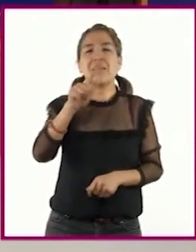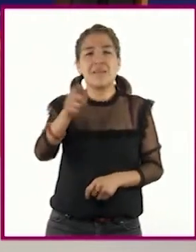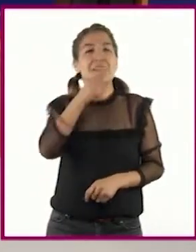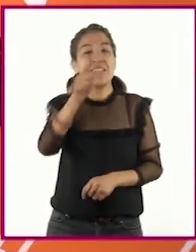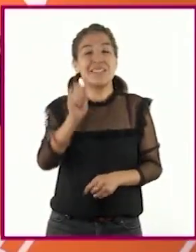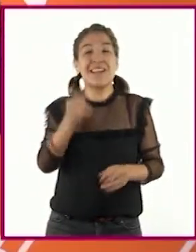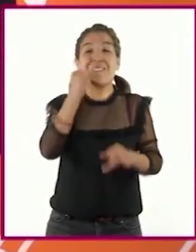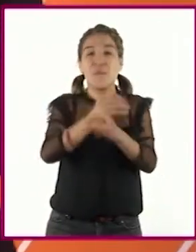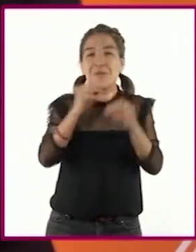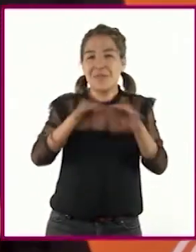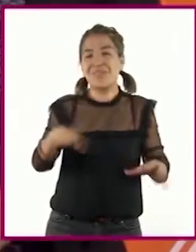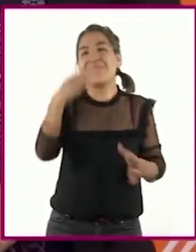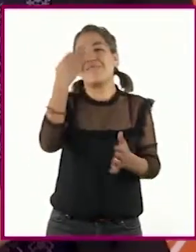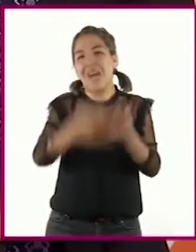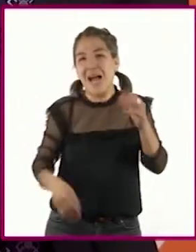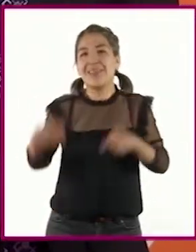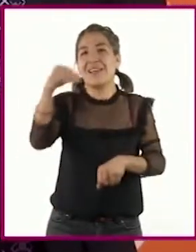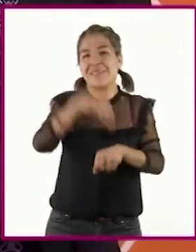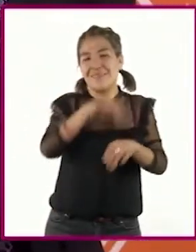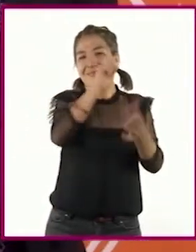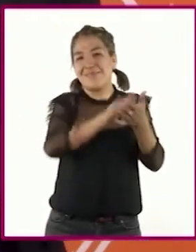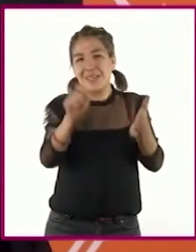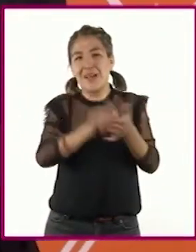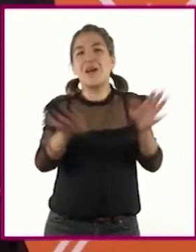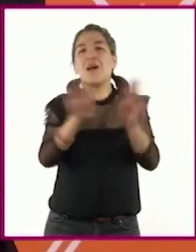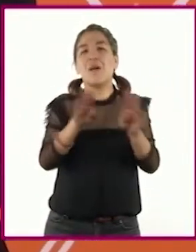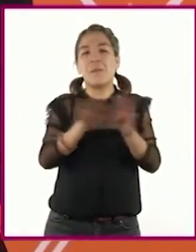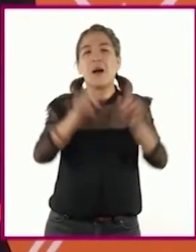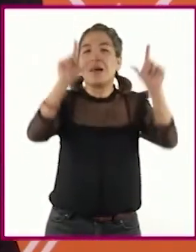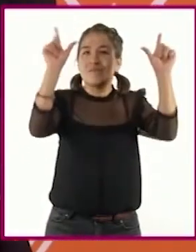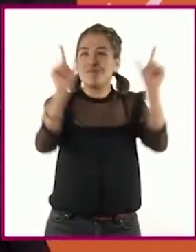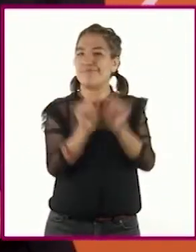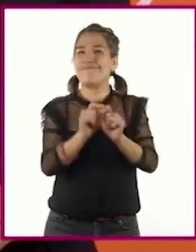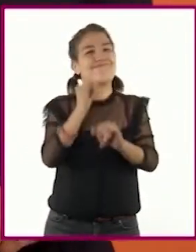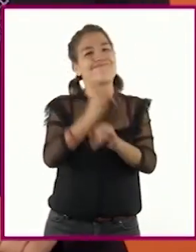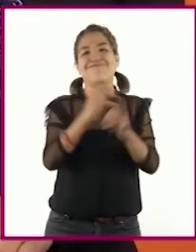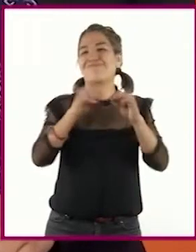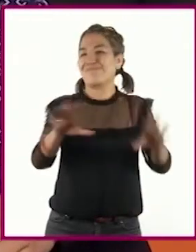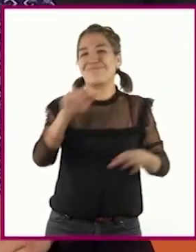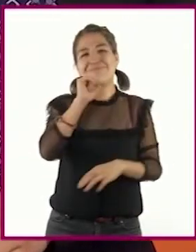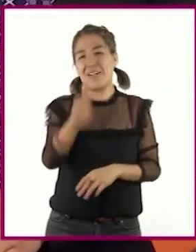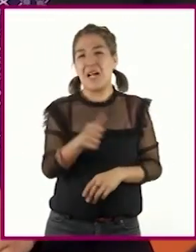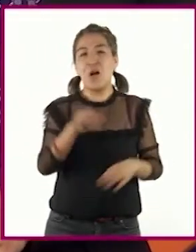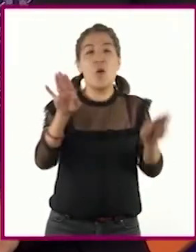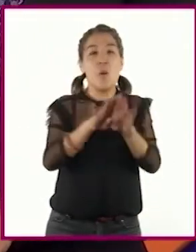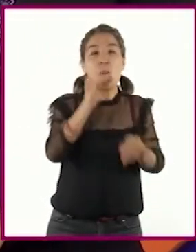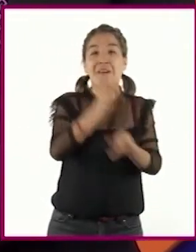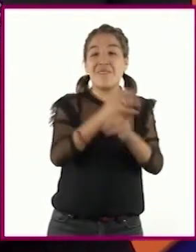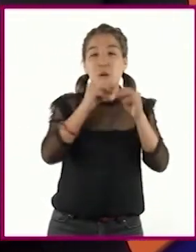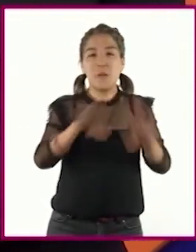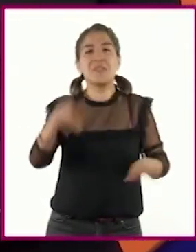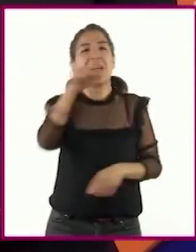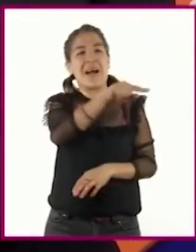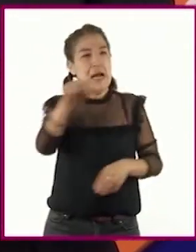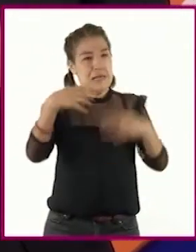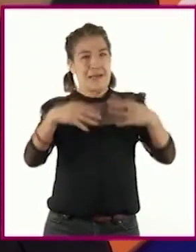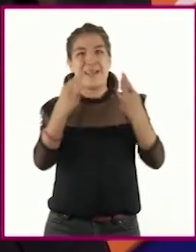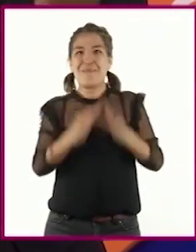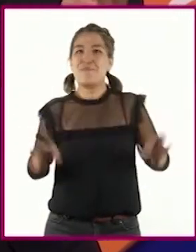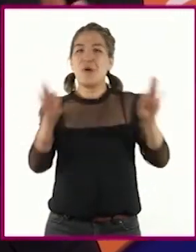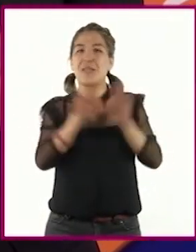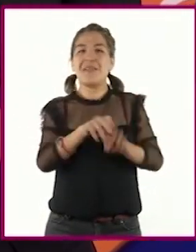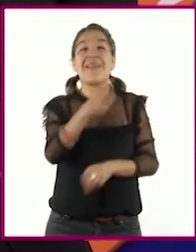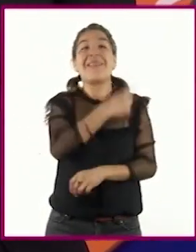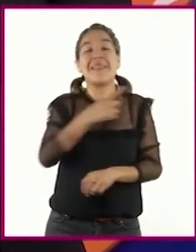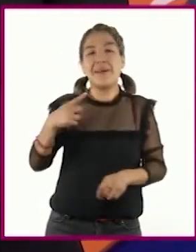datos importantes y no sintetizó la información. Cuando localizamos datos que creemos relevantes, hay